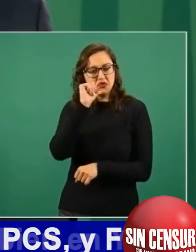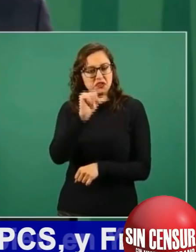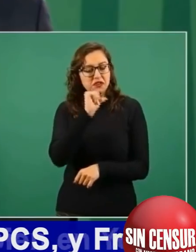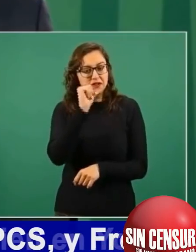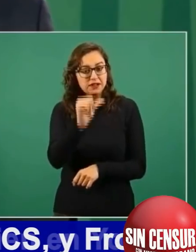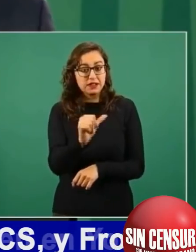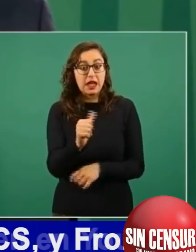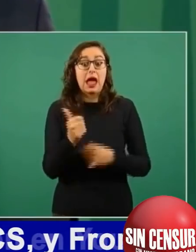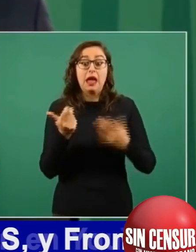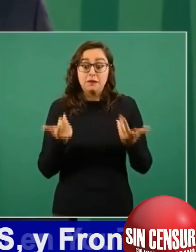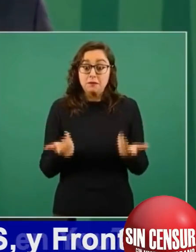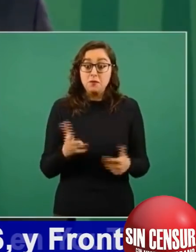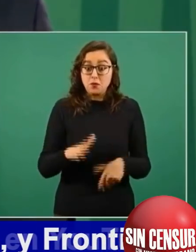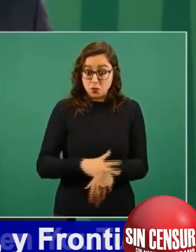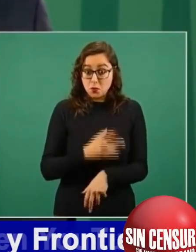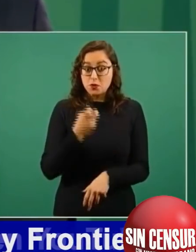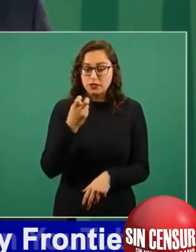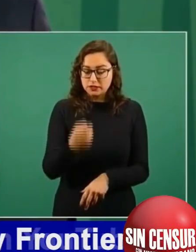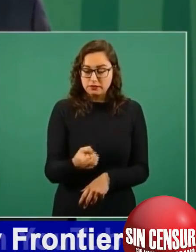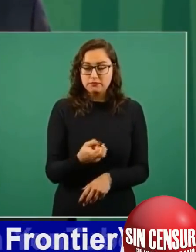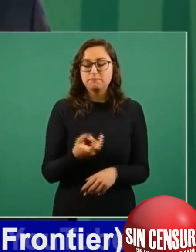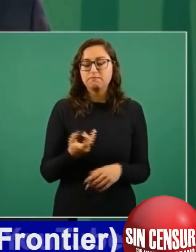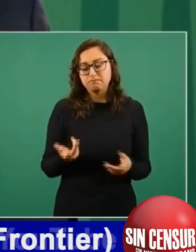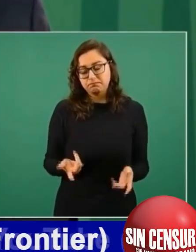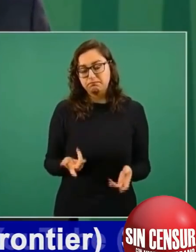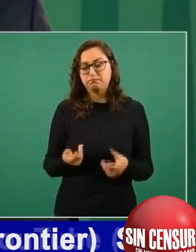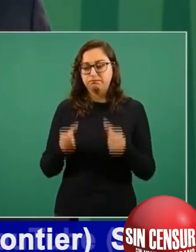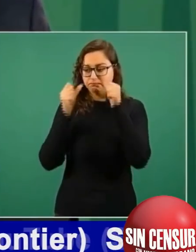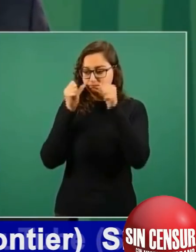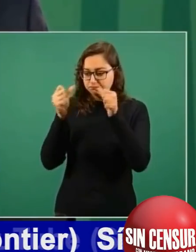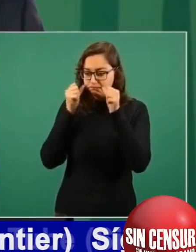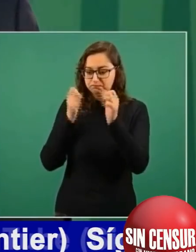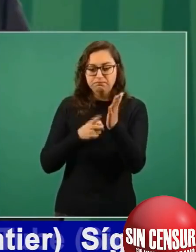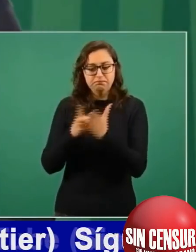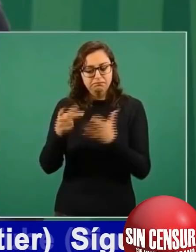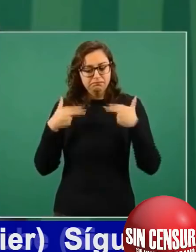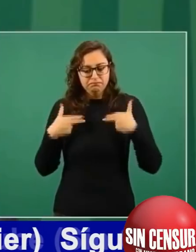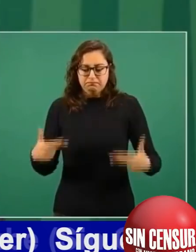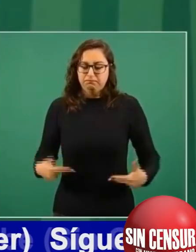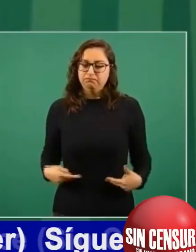fenómeno con protección a los derechos humanos.